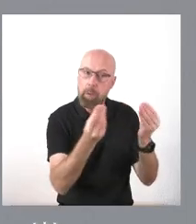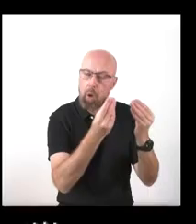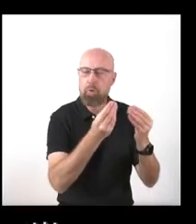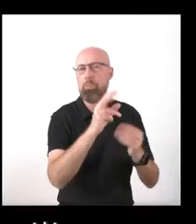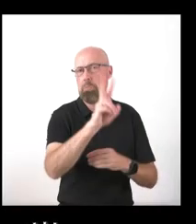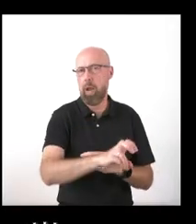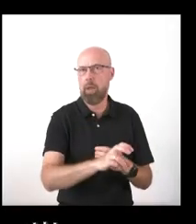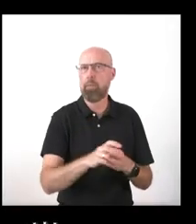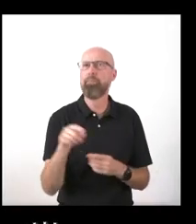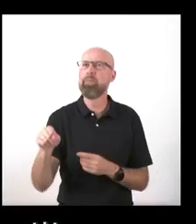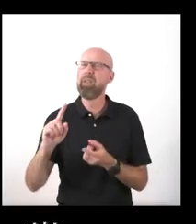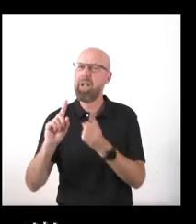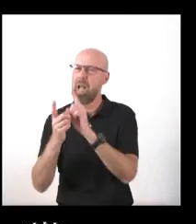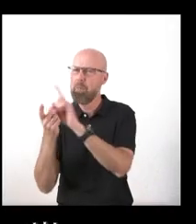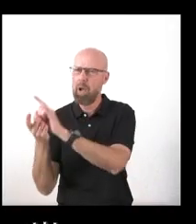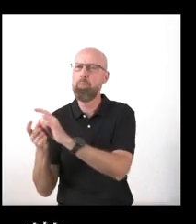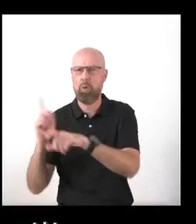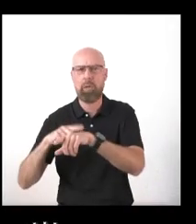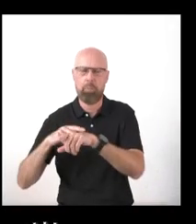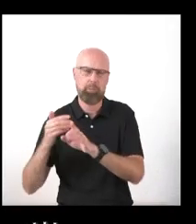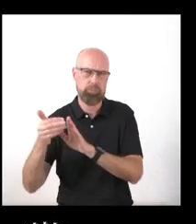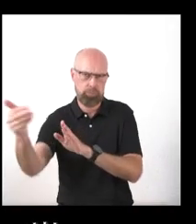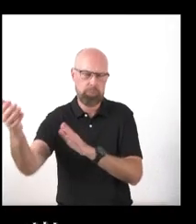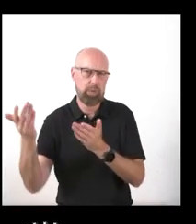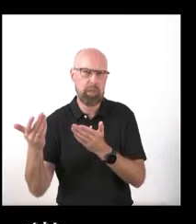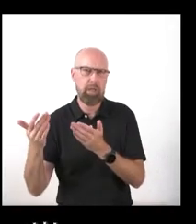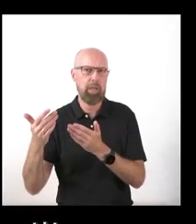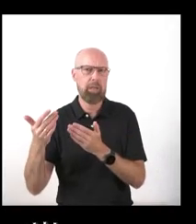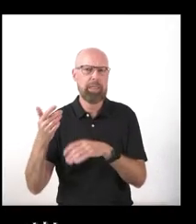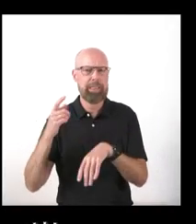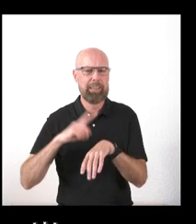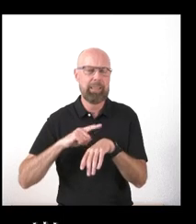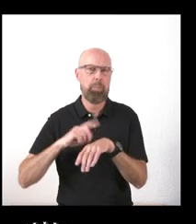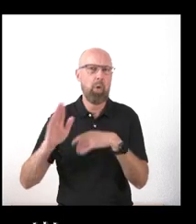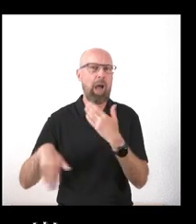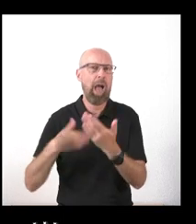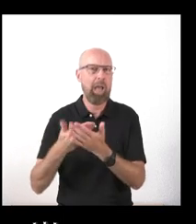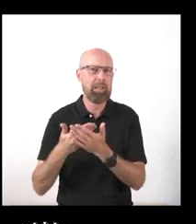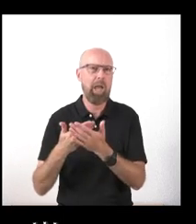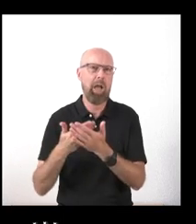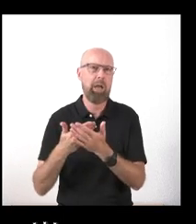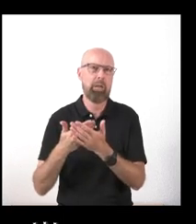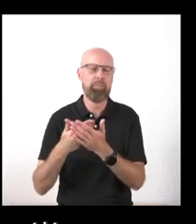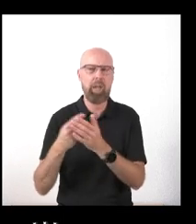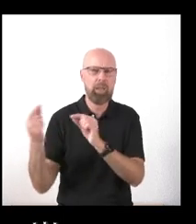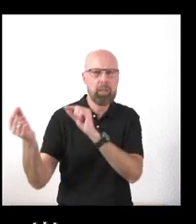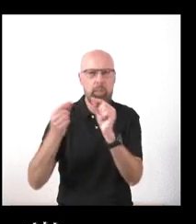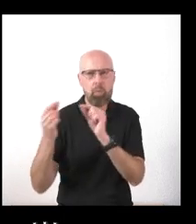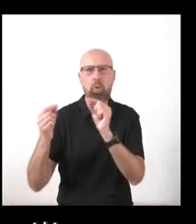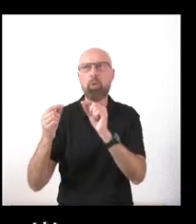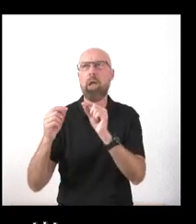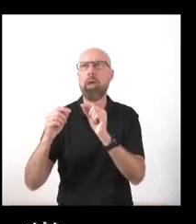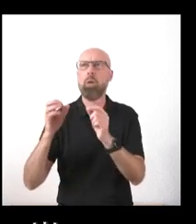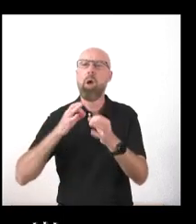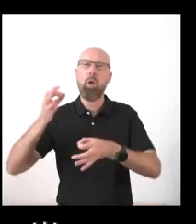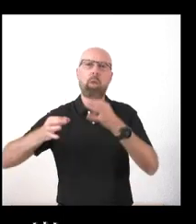llevan mucho tiempo en este tiempo que va a pasar hasta que se resuelva judicialmente la disputa la junta va